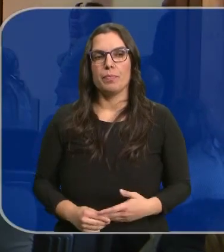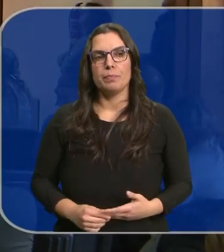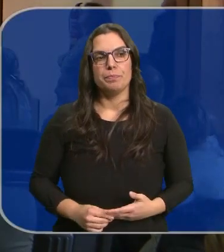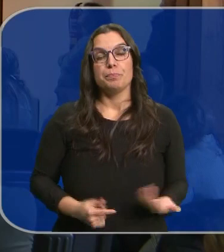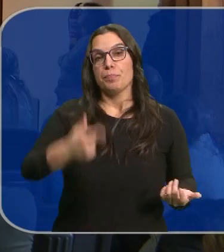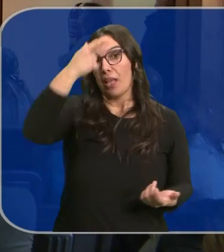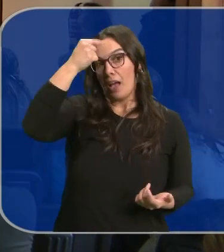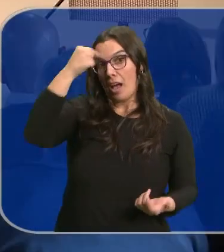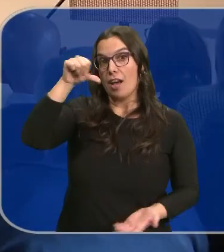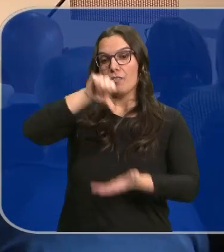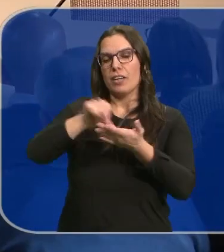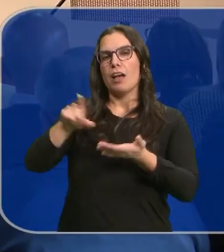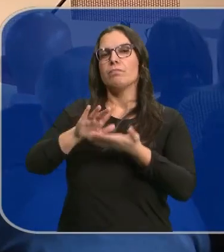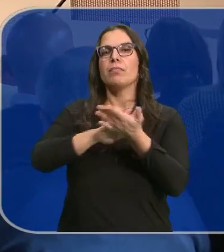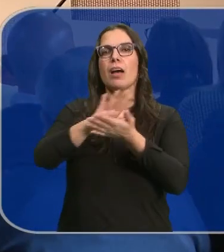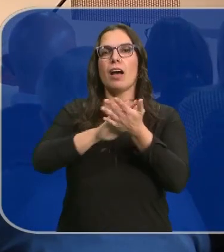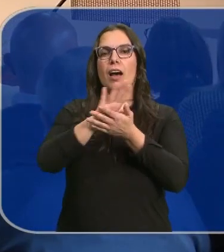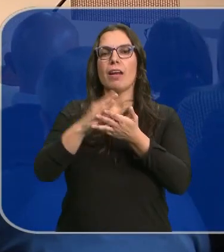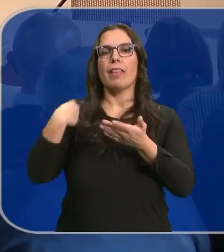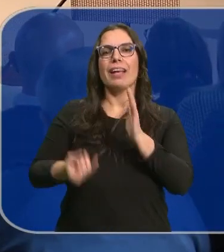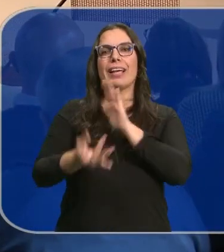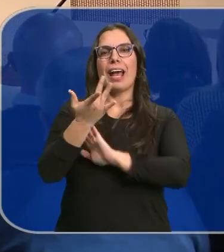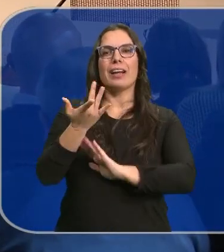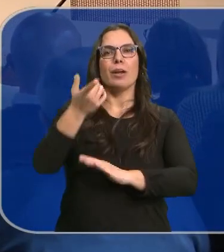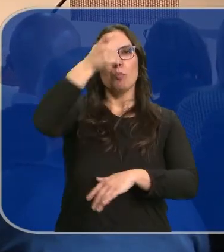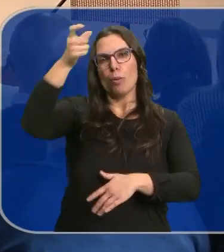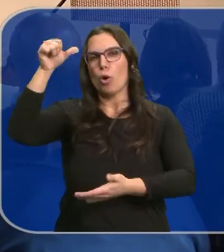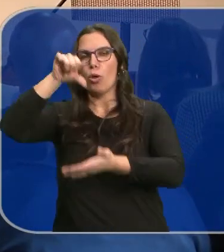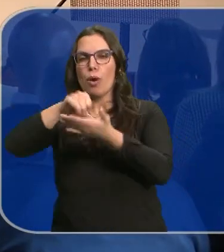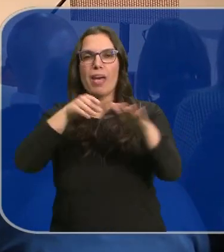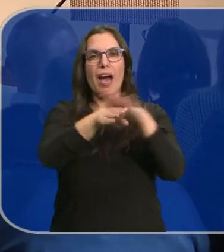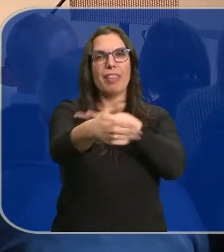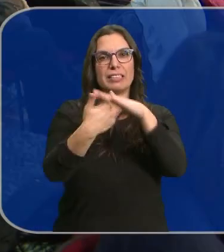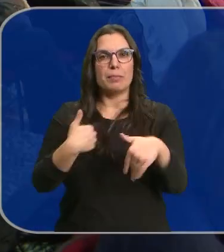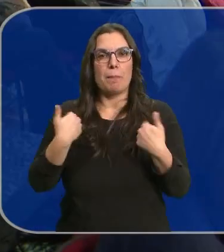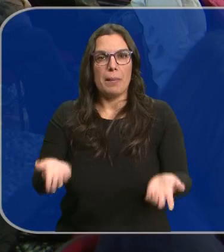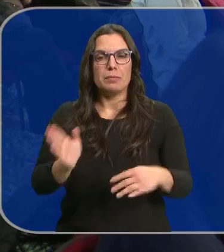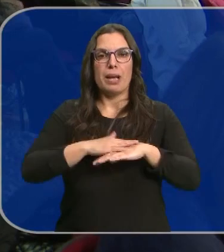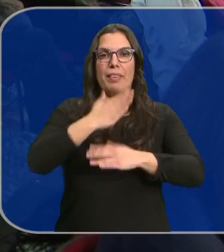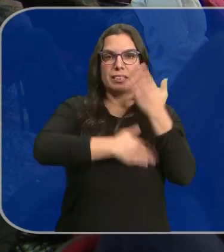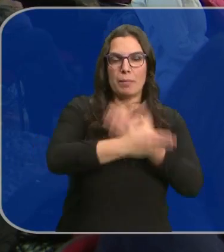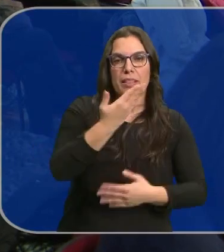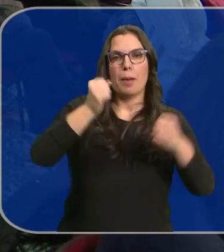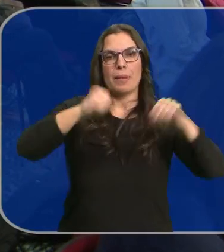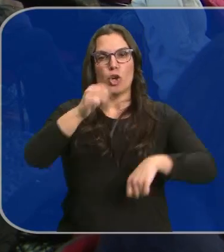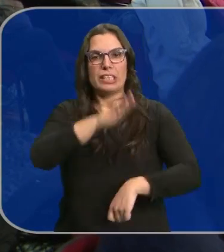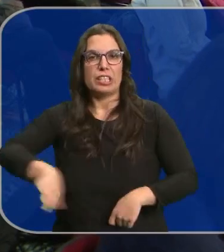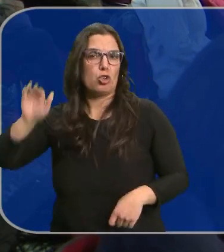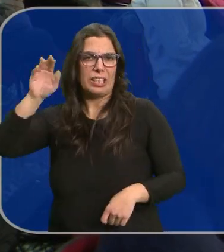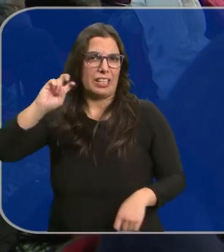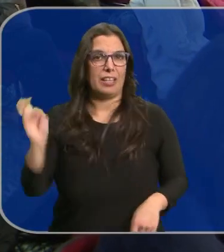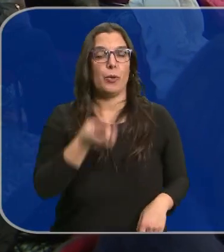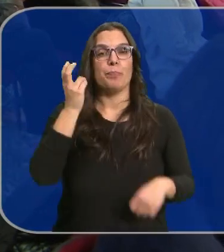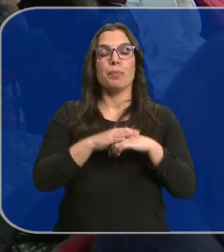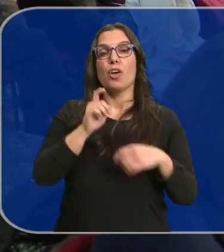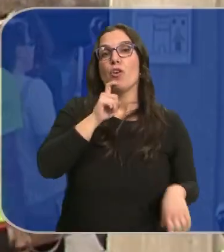Hoy en Ávila se habla de hacer los municipios más accesibles, no solo a las personas con discapacidad, sino también a los mayores, a los niños o a los extranjeros.